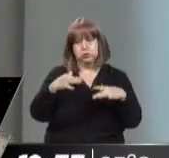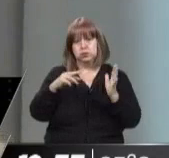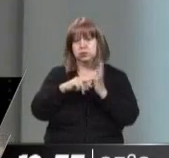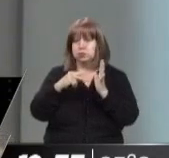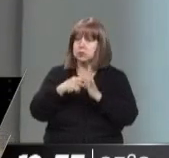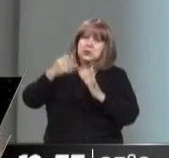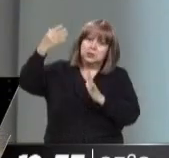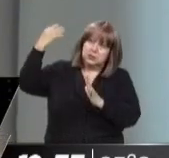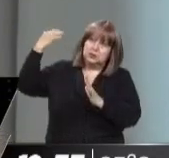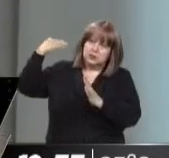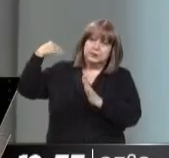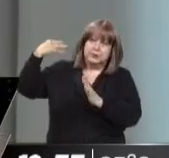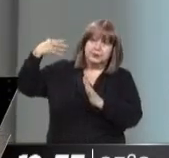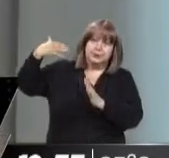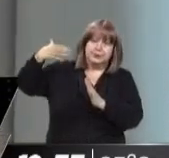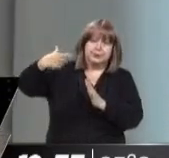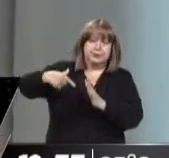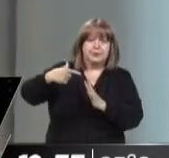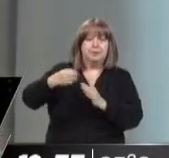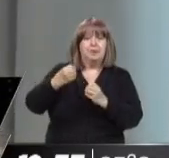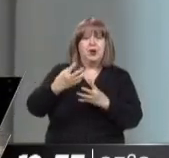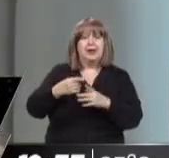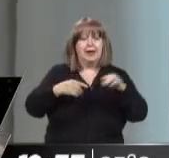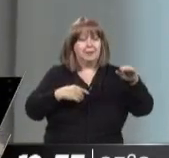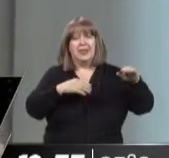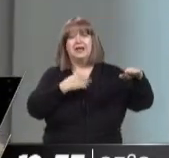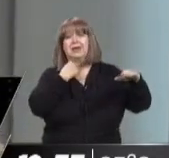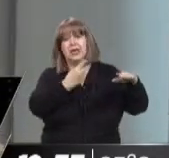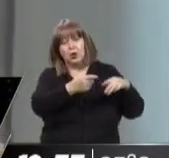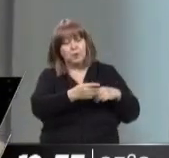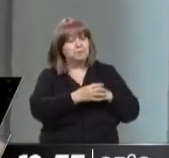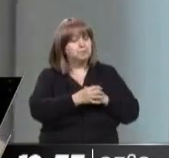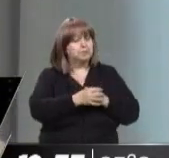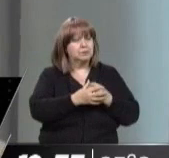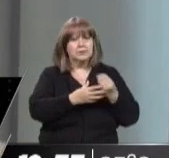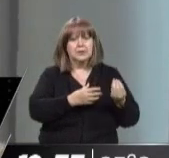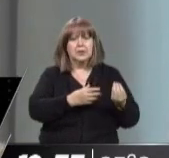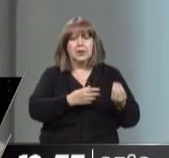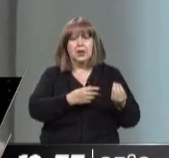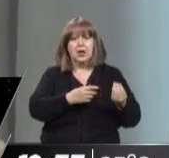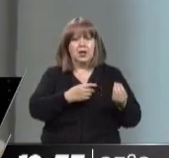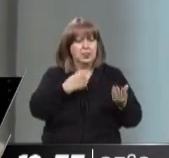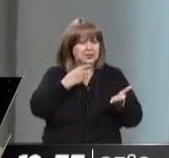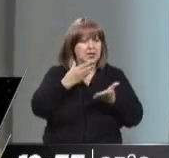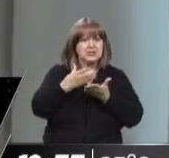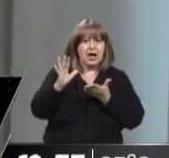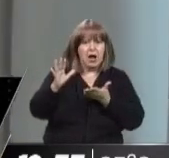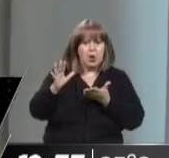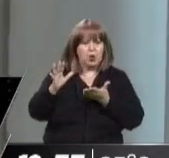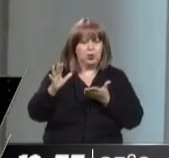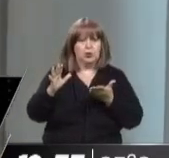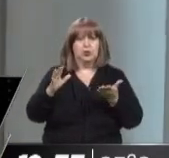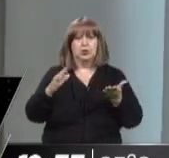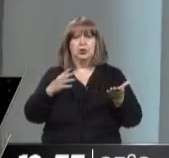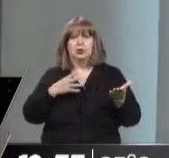porque bueno en el entorno de que él empezó a transcurrir todas estas todo este